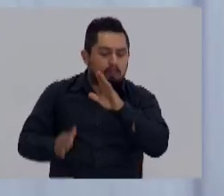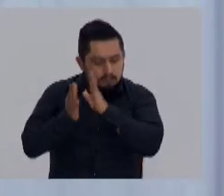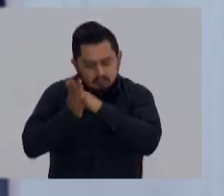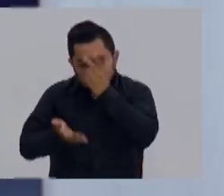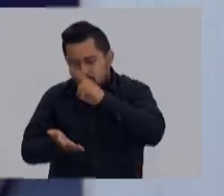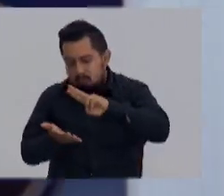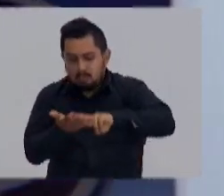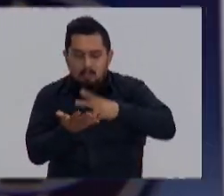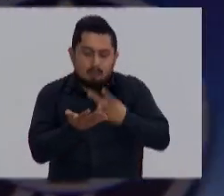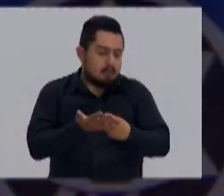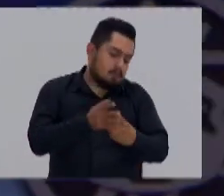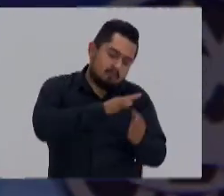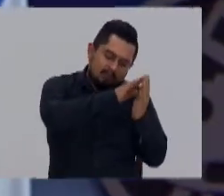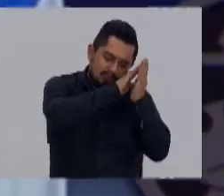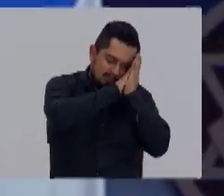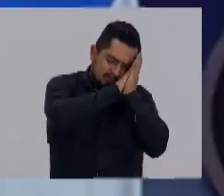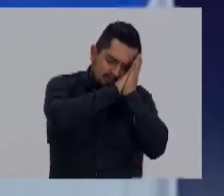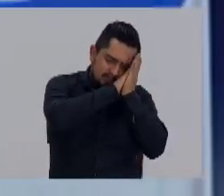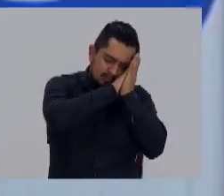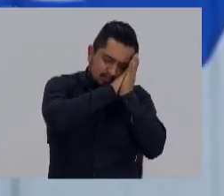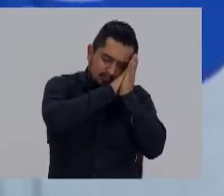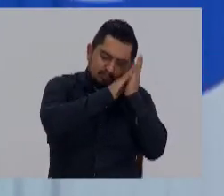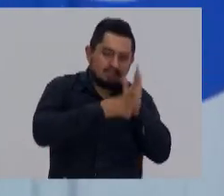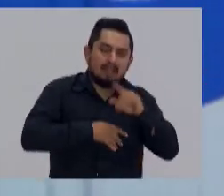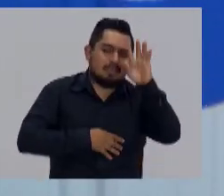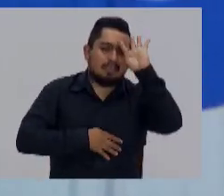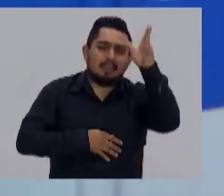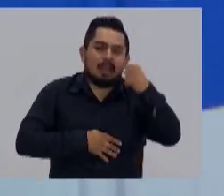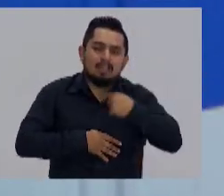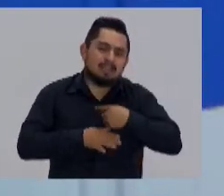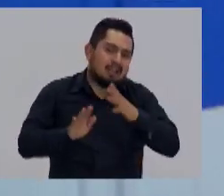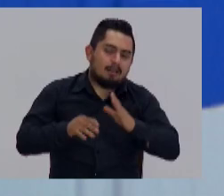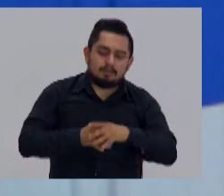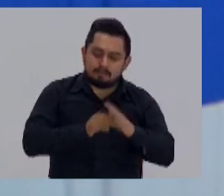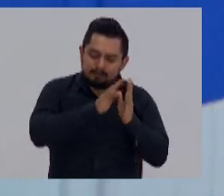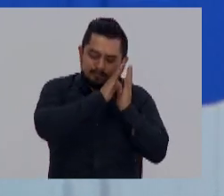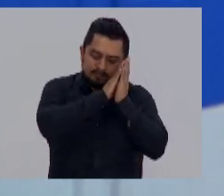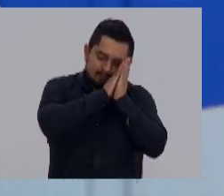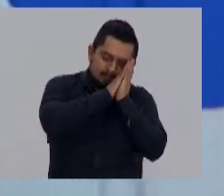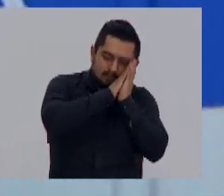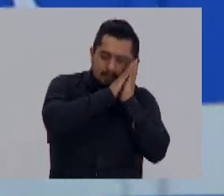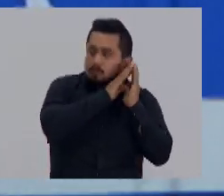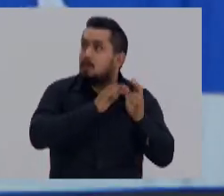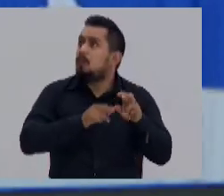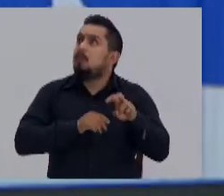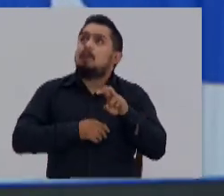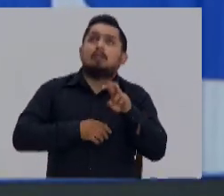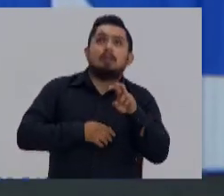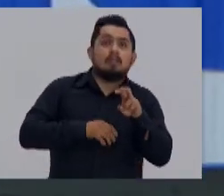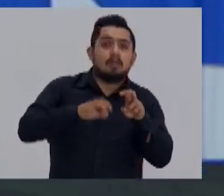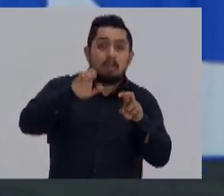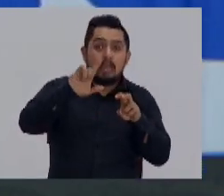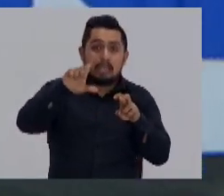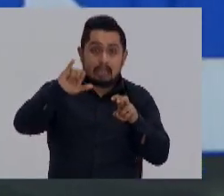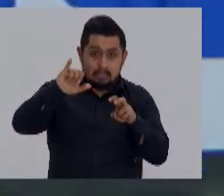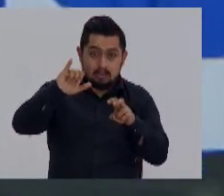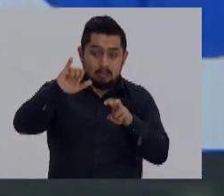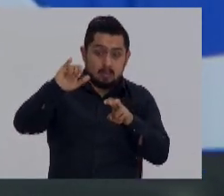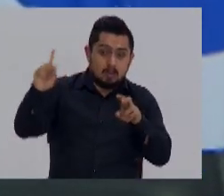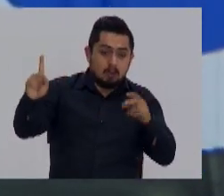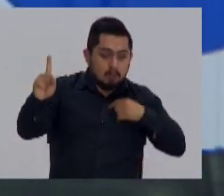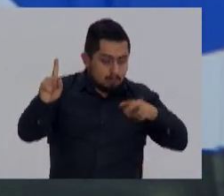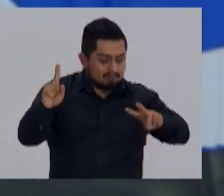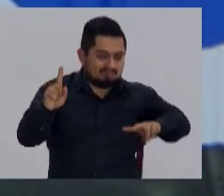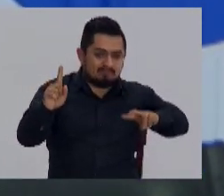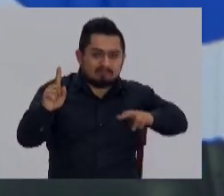se baja de su camita, deduzco yo, estoy inventando esa parte. Y se va donde Elí, el sacerdote, que ya tenía